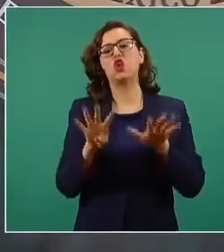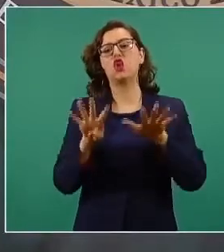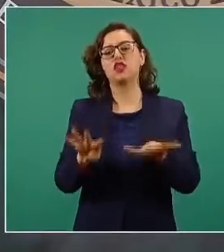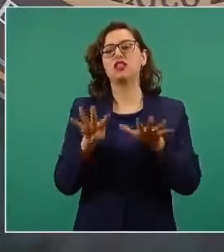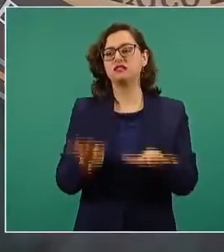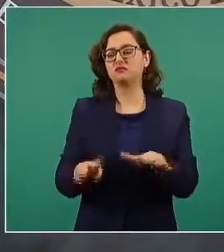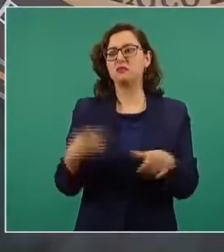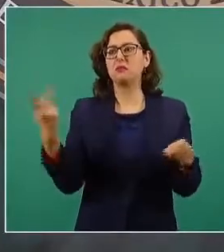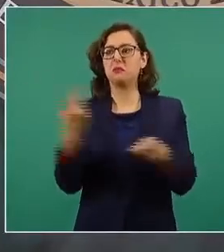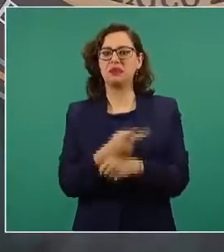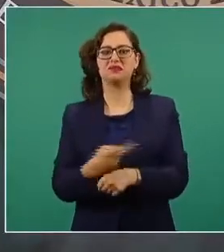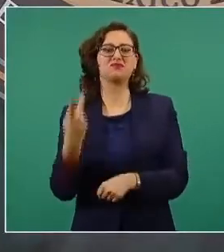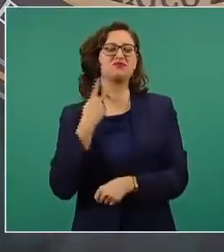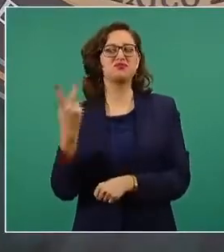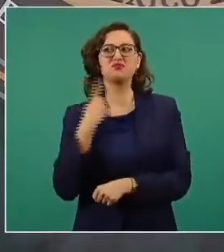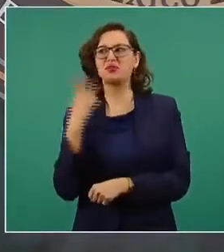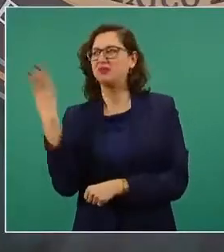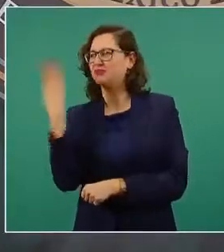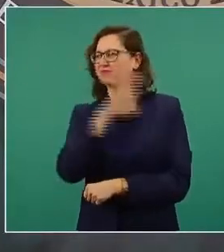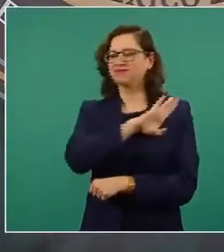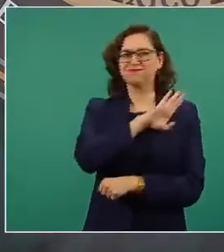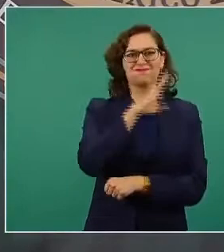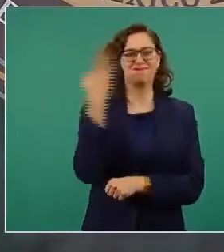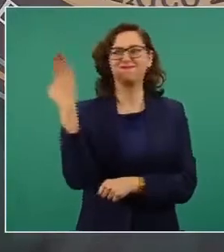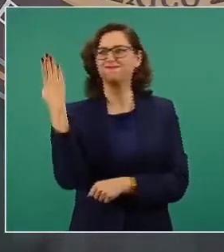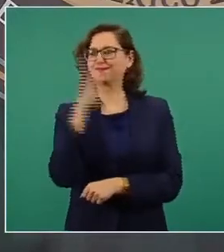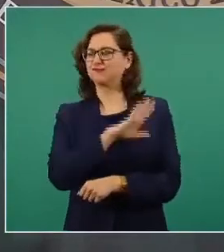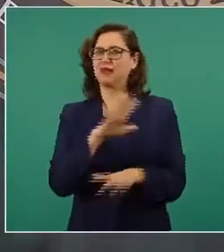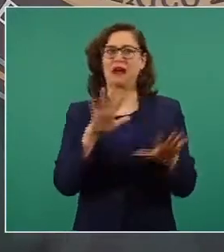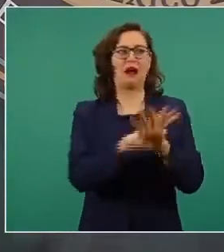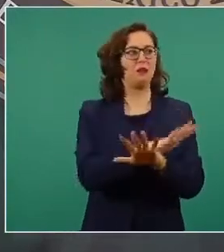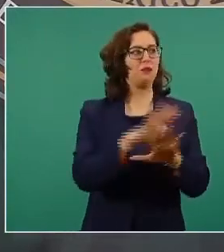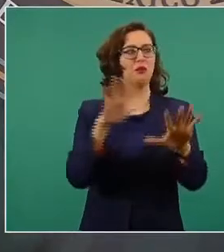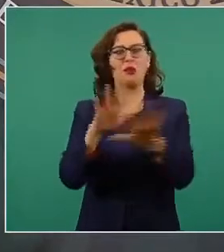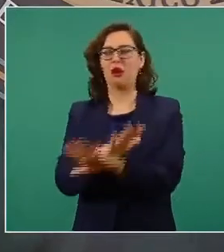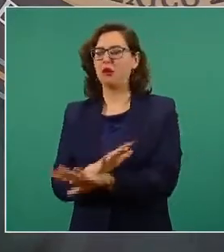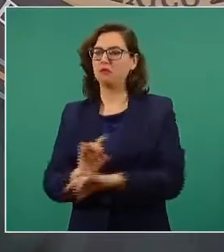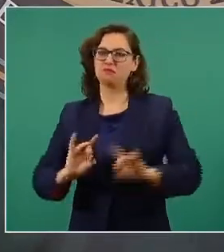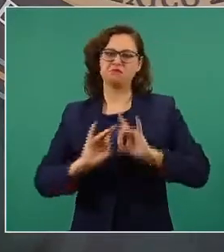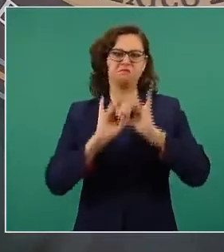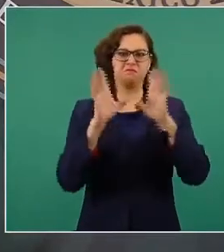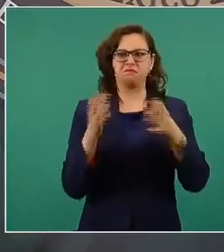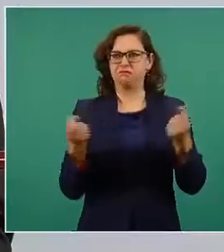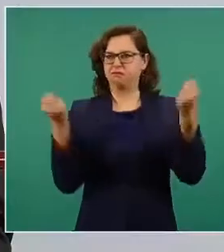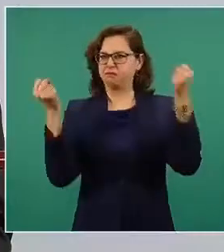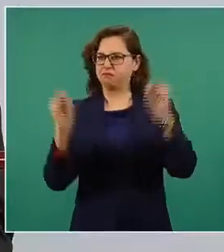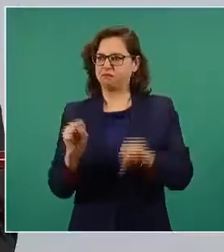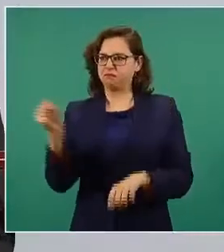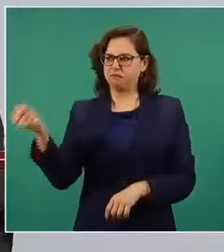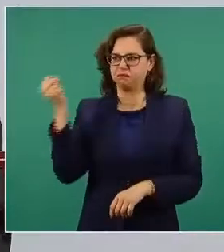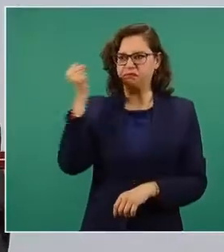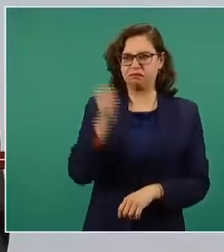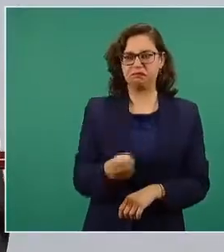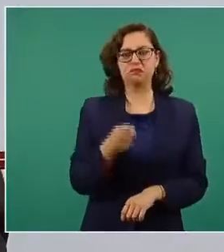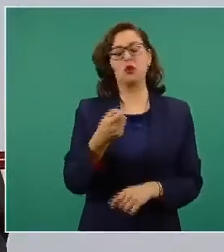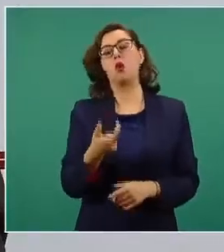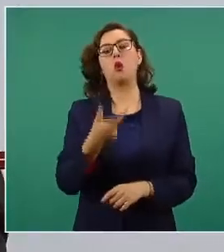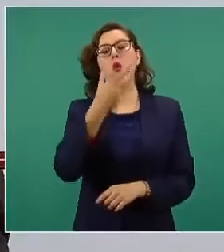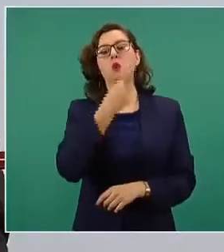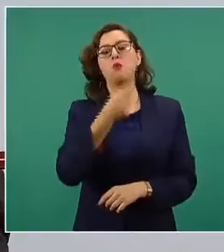política como por el predominio de funestas dictaduras. Antonio López de Santa